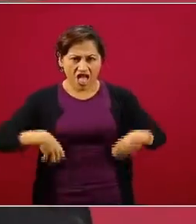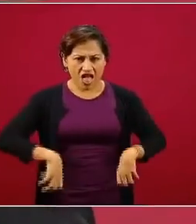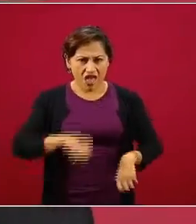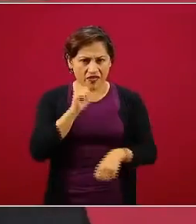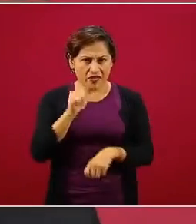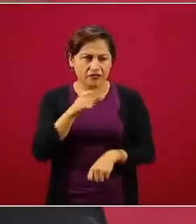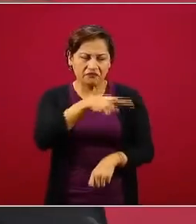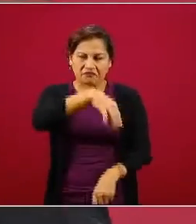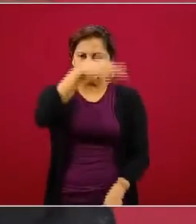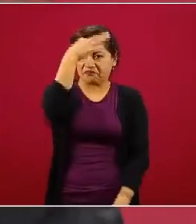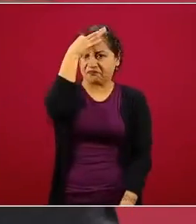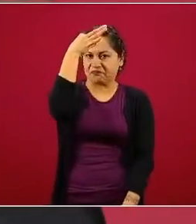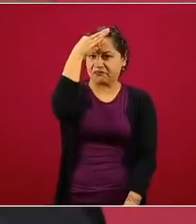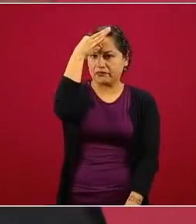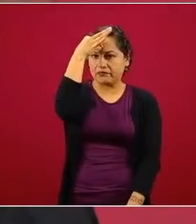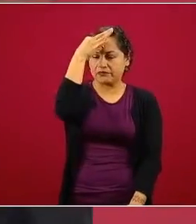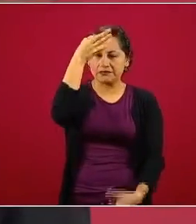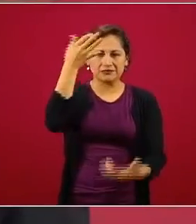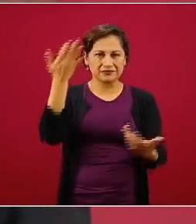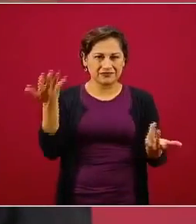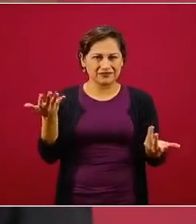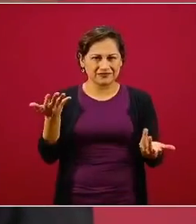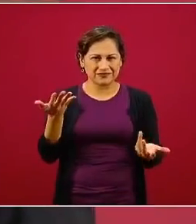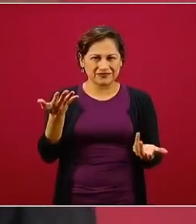Entonces se llegó a un nivel de enajenación